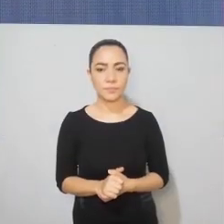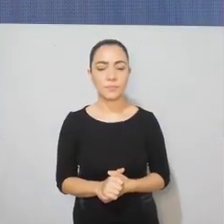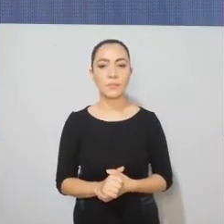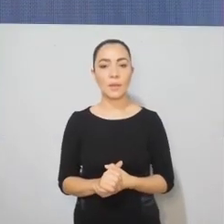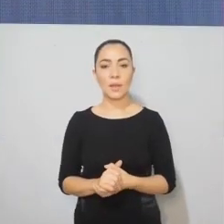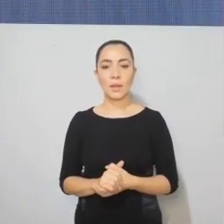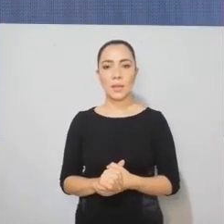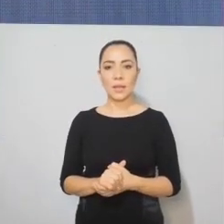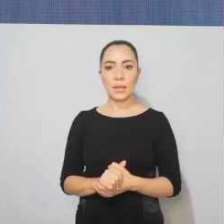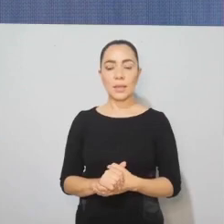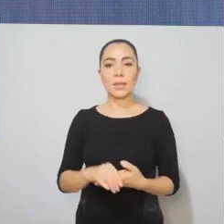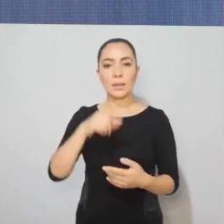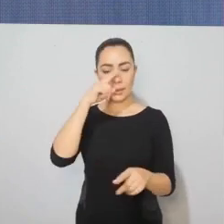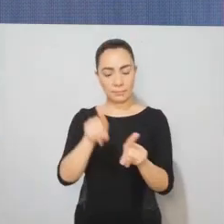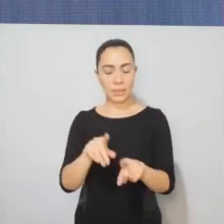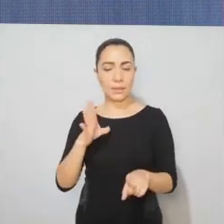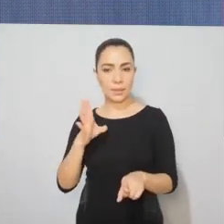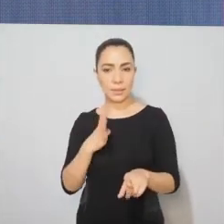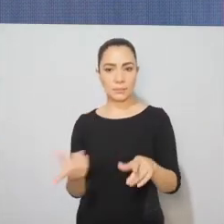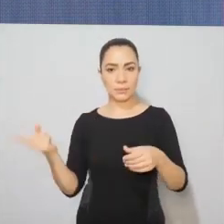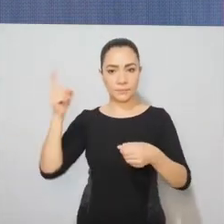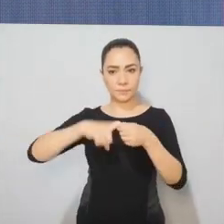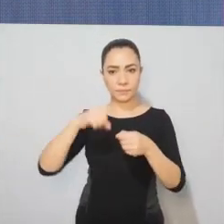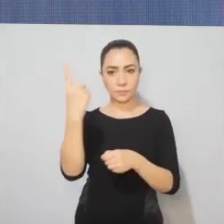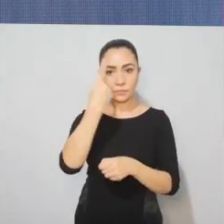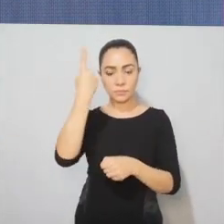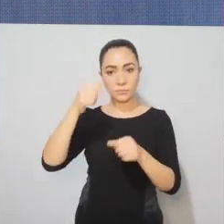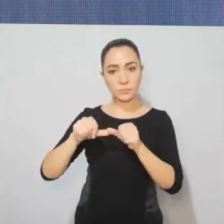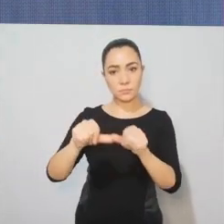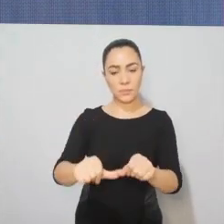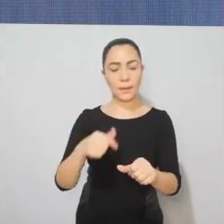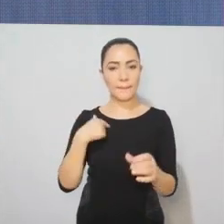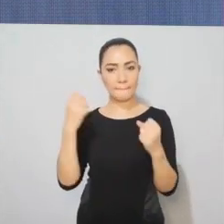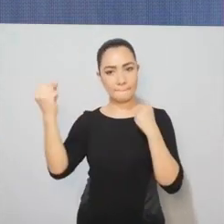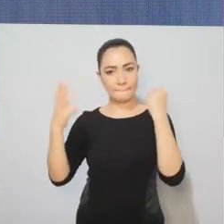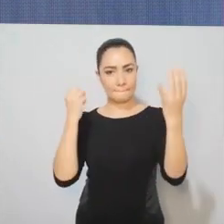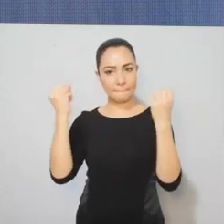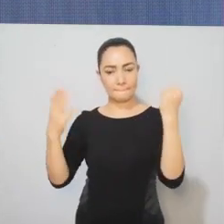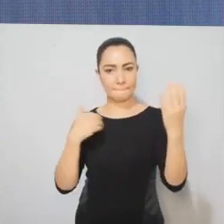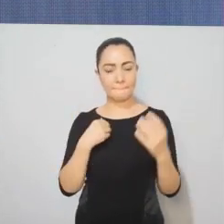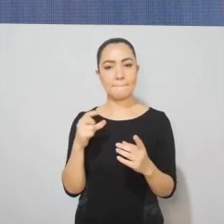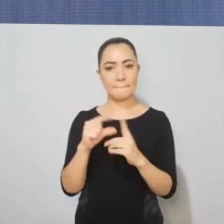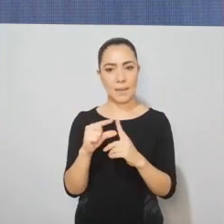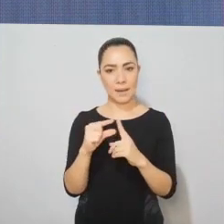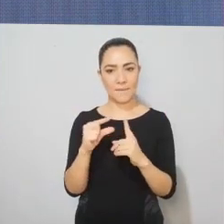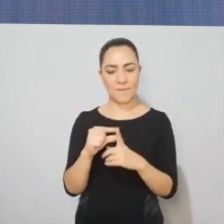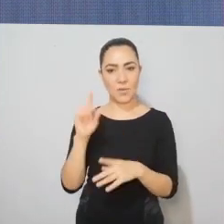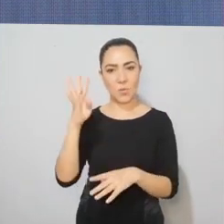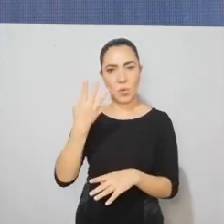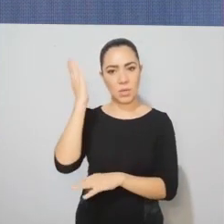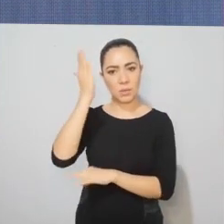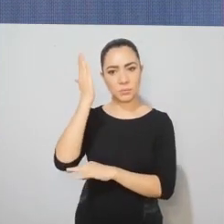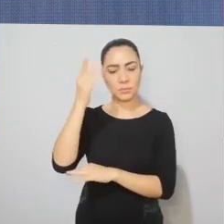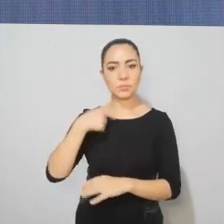Como parte importante tenemos a continuación las palabras de clausura del Cuarto Congreso Nacional de Psicología